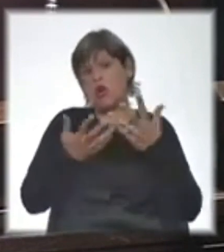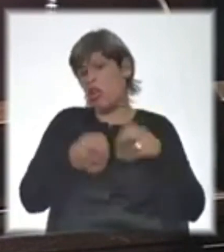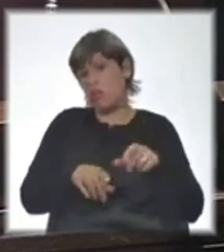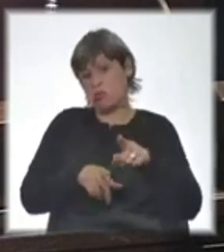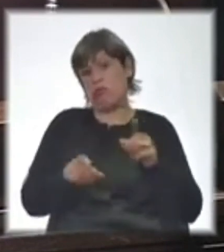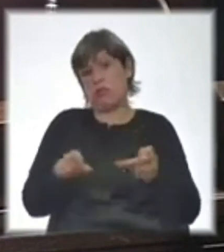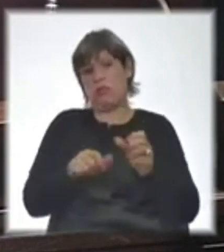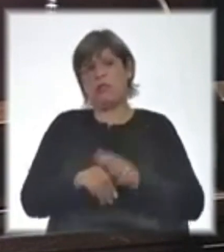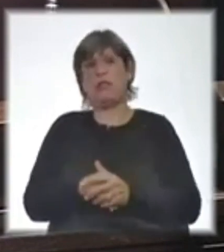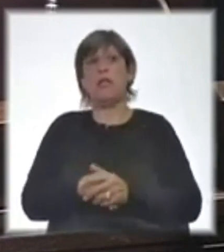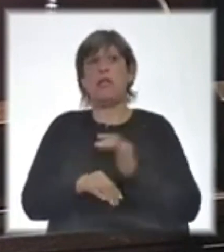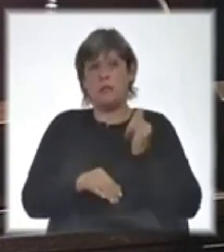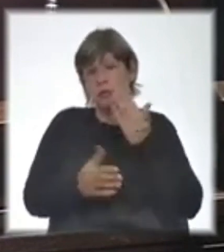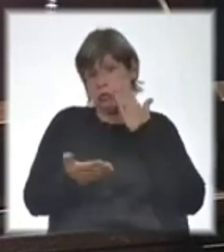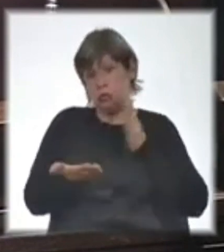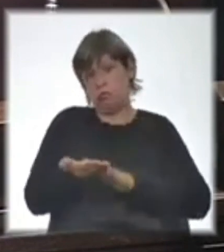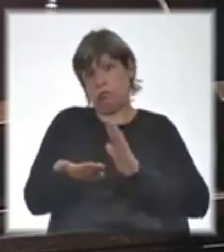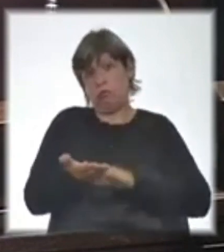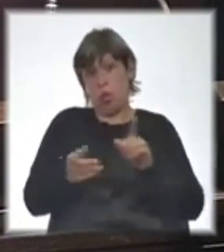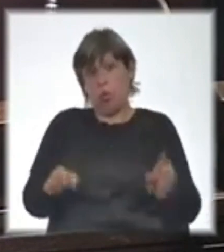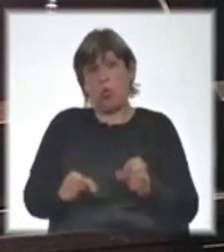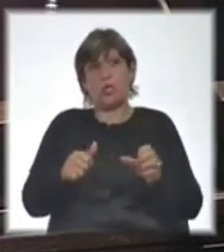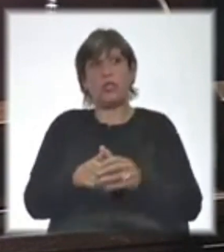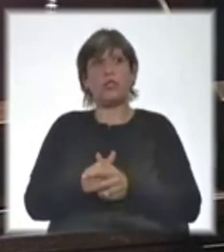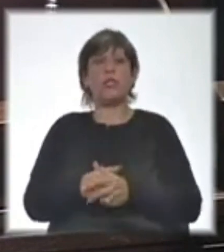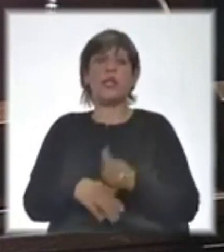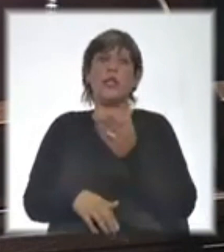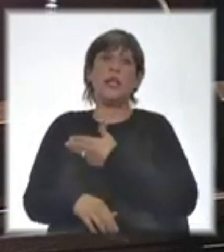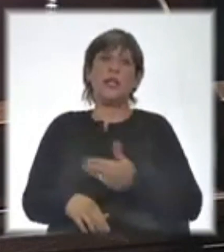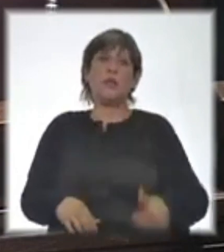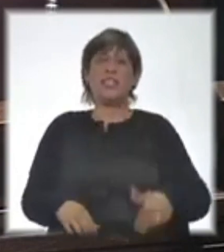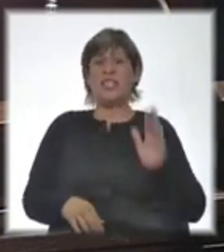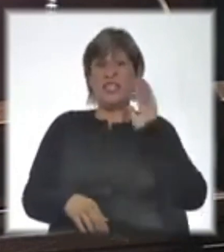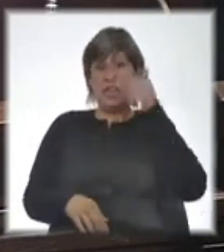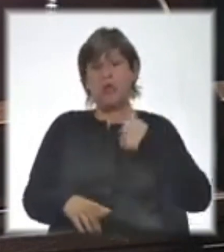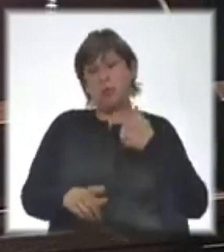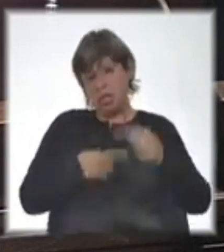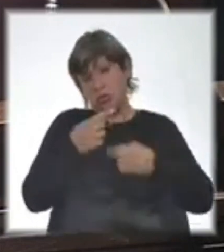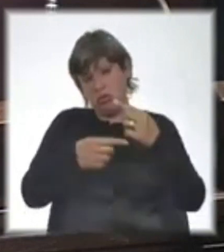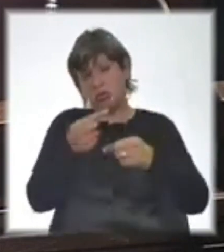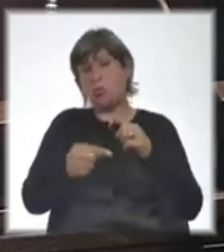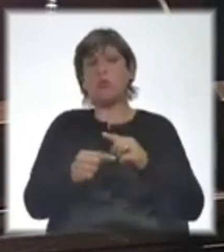hecho. El presidente de la República continuó con la planta.